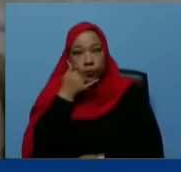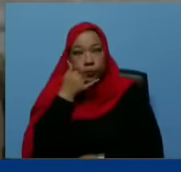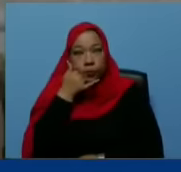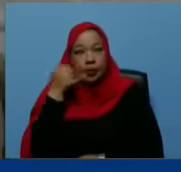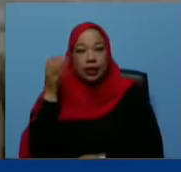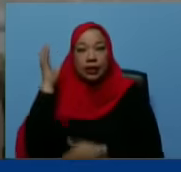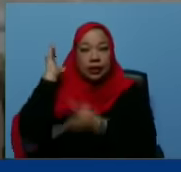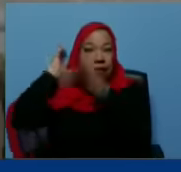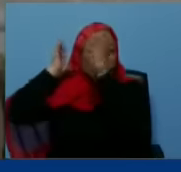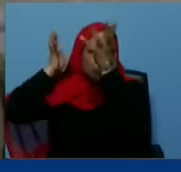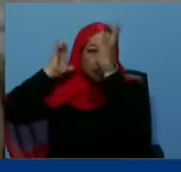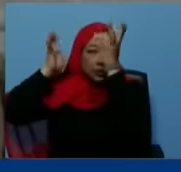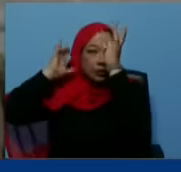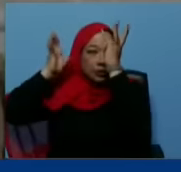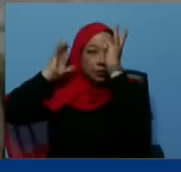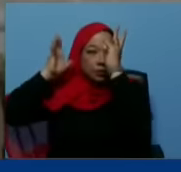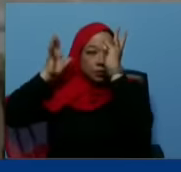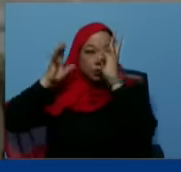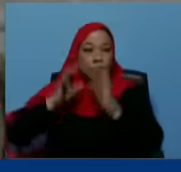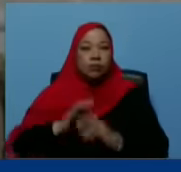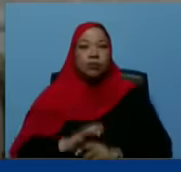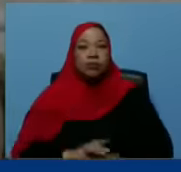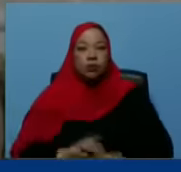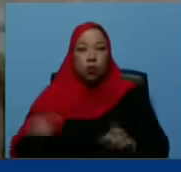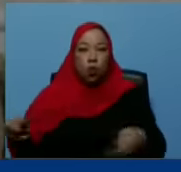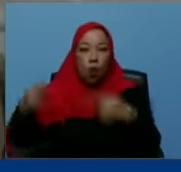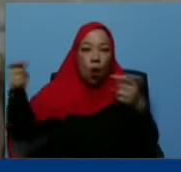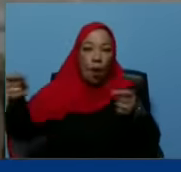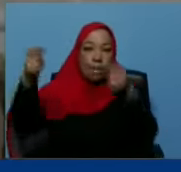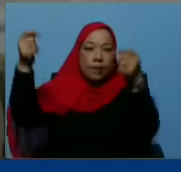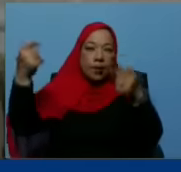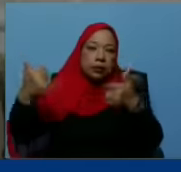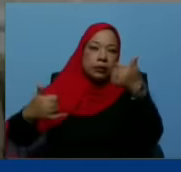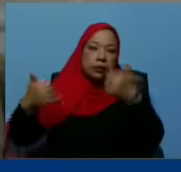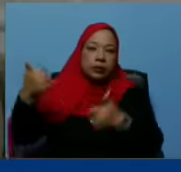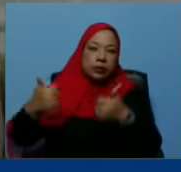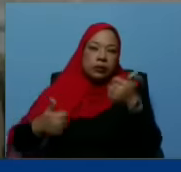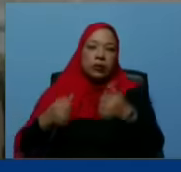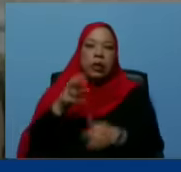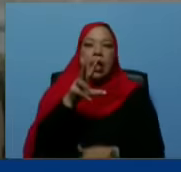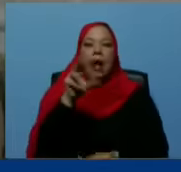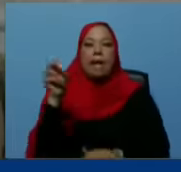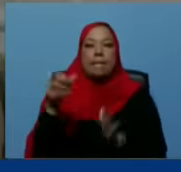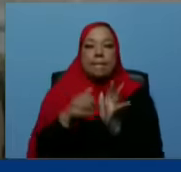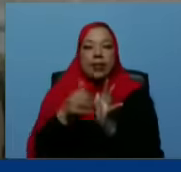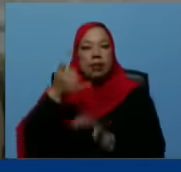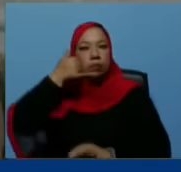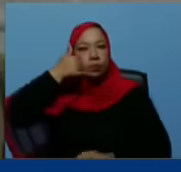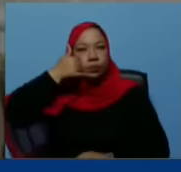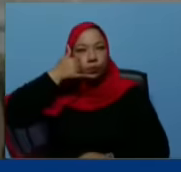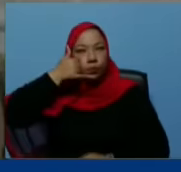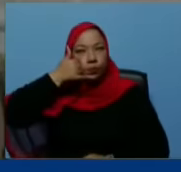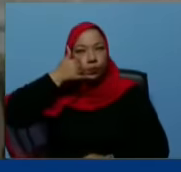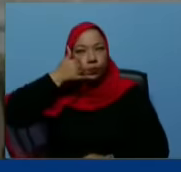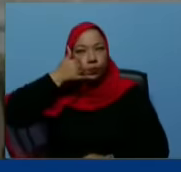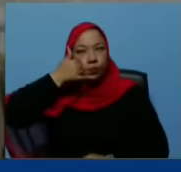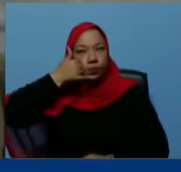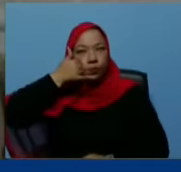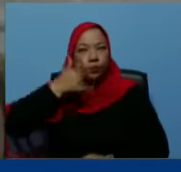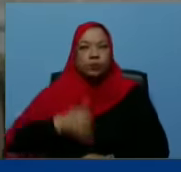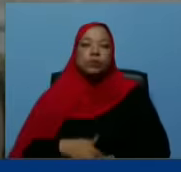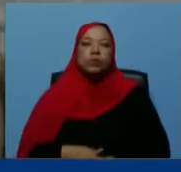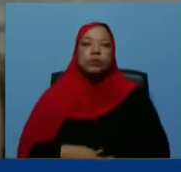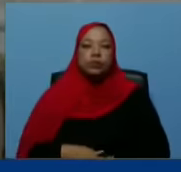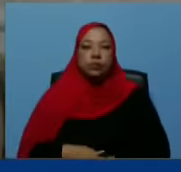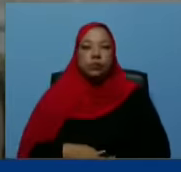Milei tenía granjas cuando su campaña electoral, con 20.000 teléfonos, y llegó a